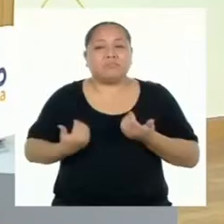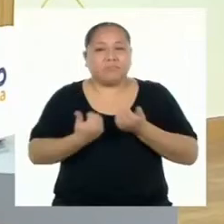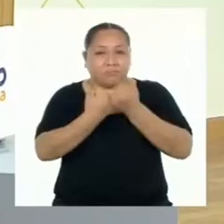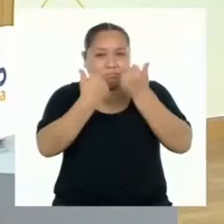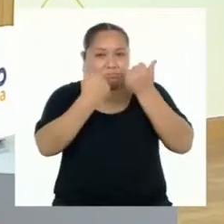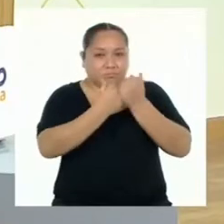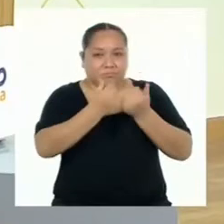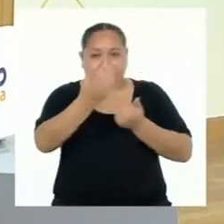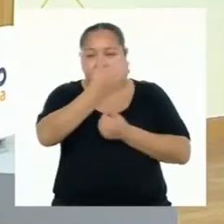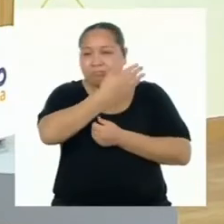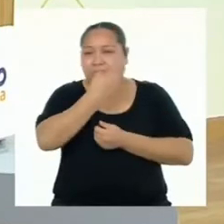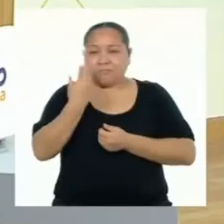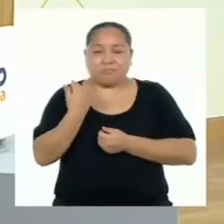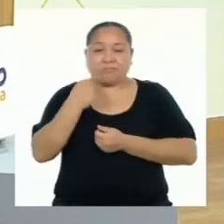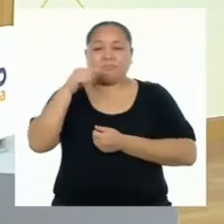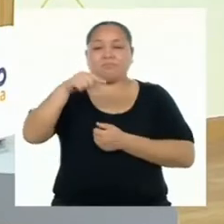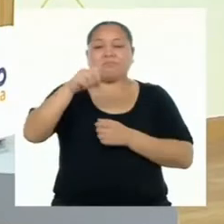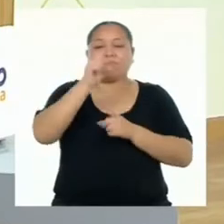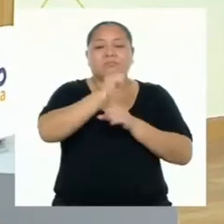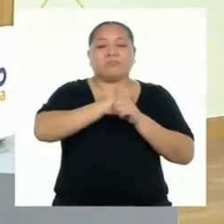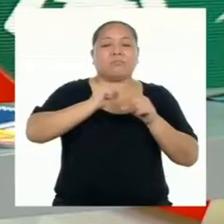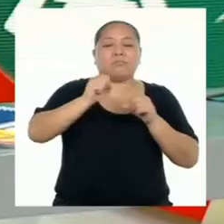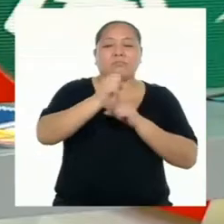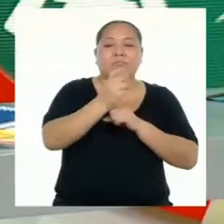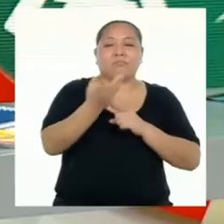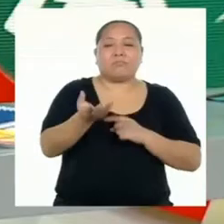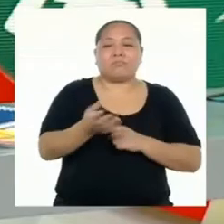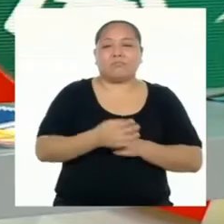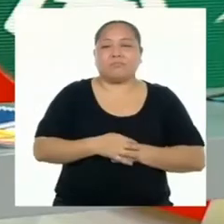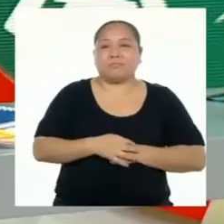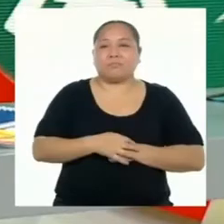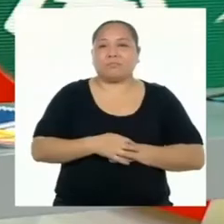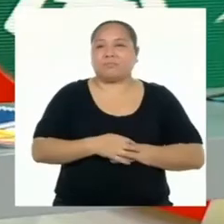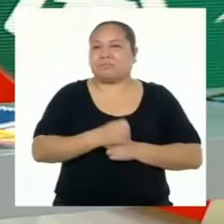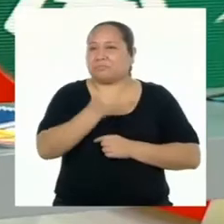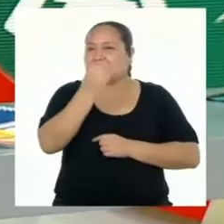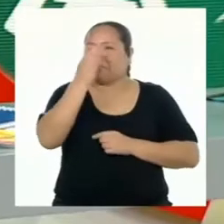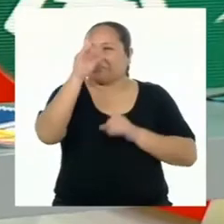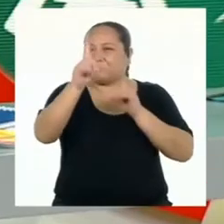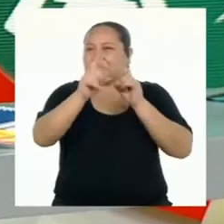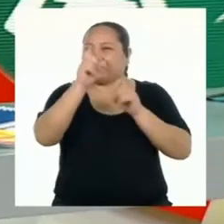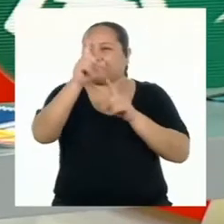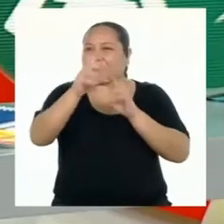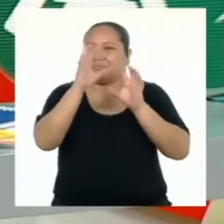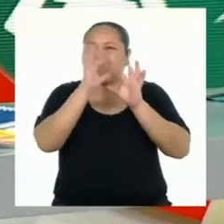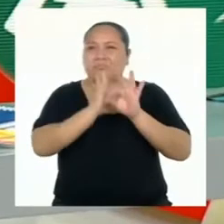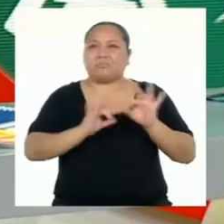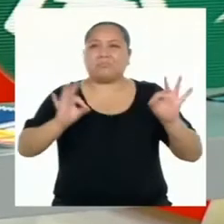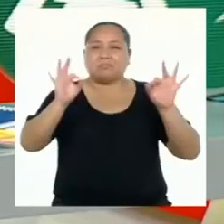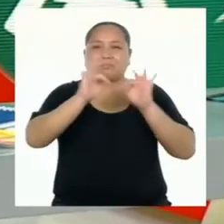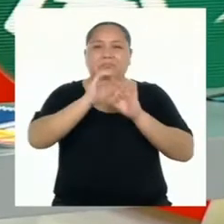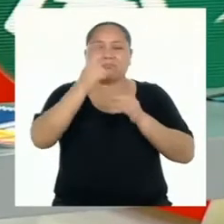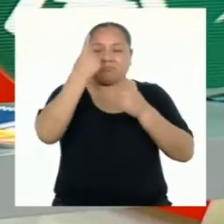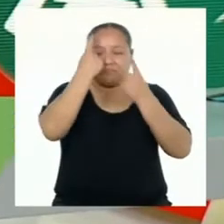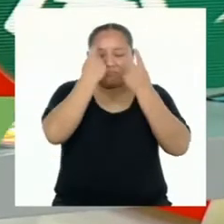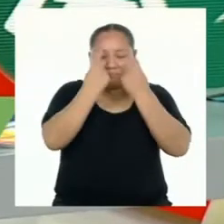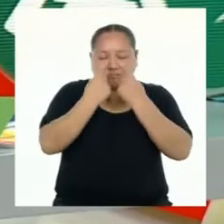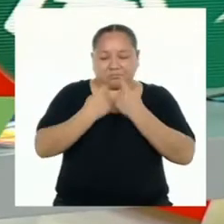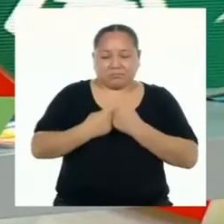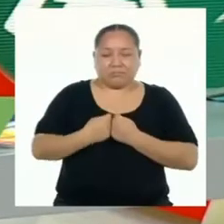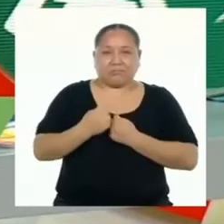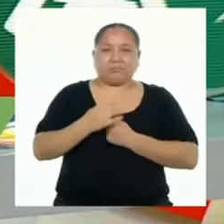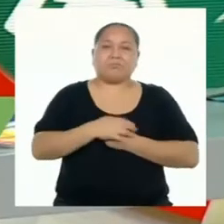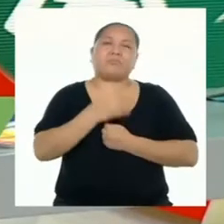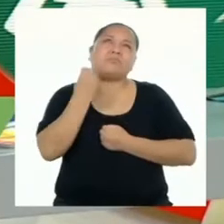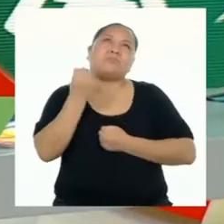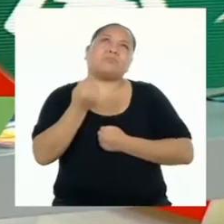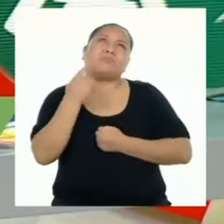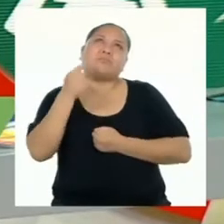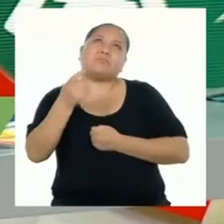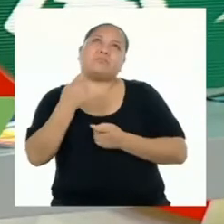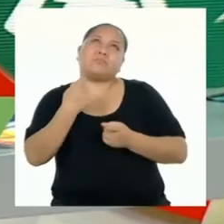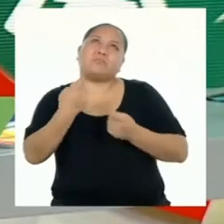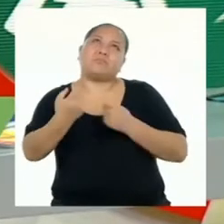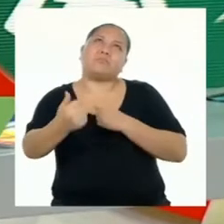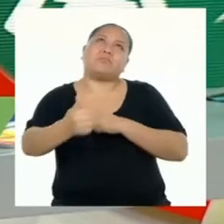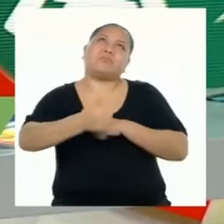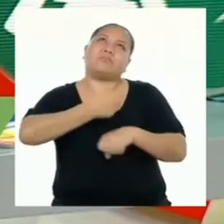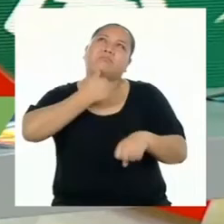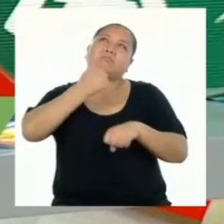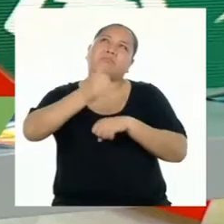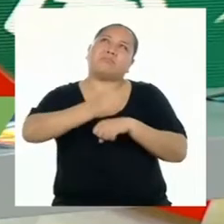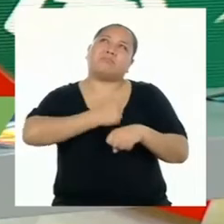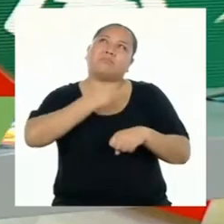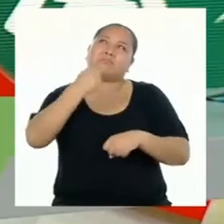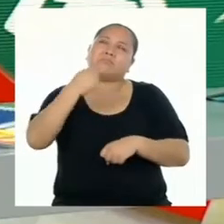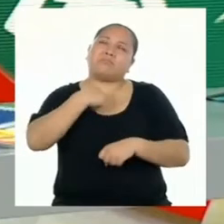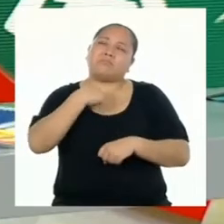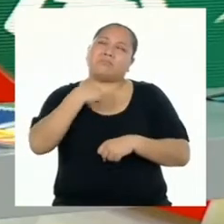mejor manera a nuestra sociedad. Algunas preguntas importantes que puedes hacerte son: ¿cómo afectó esta pandemia la convivencia